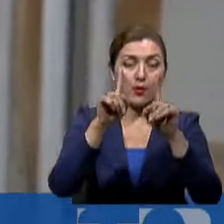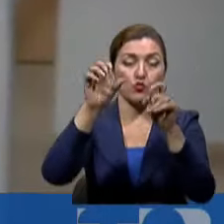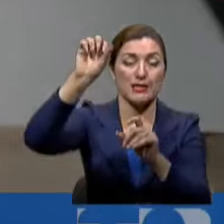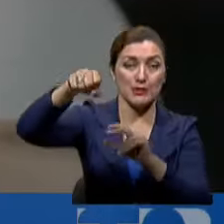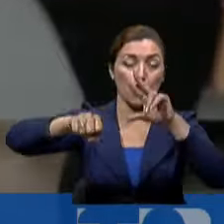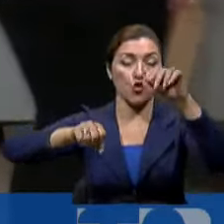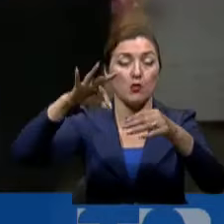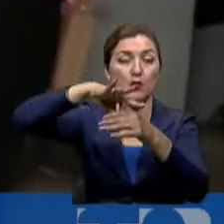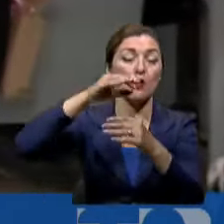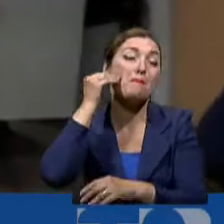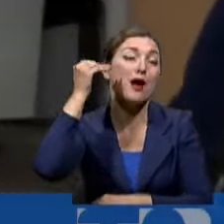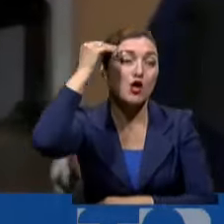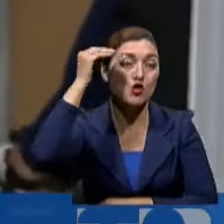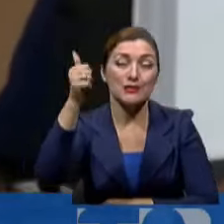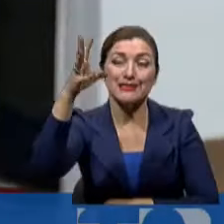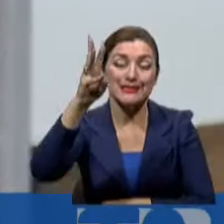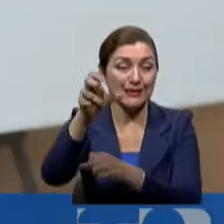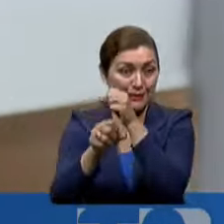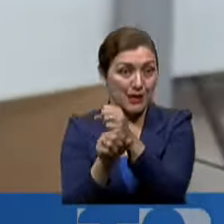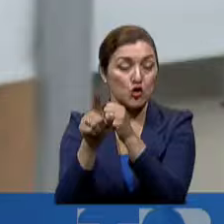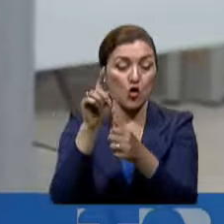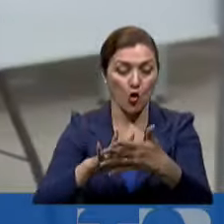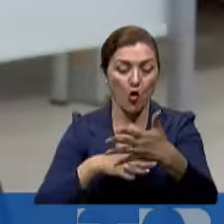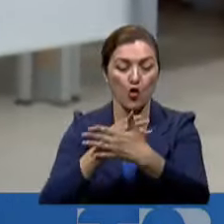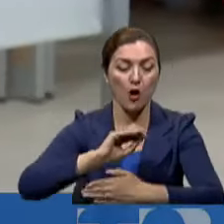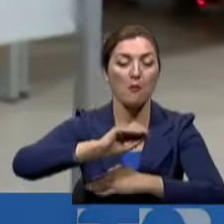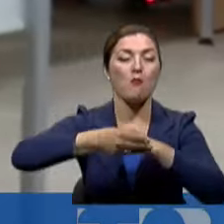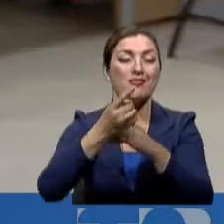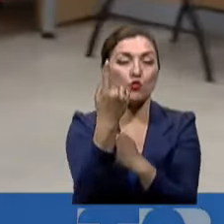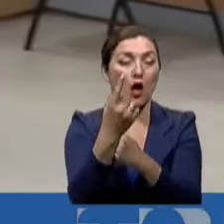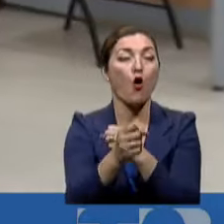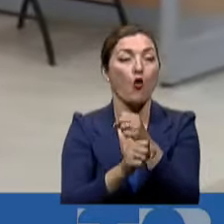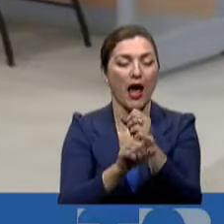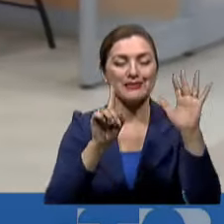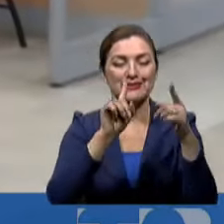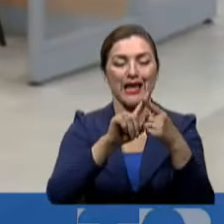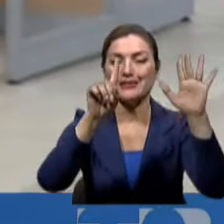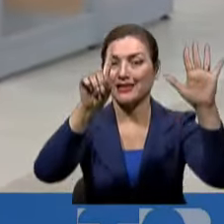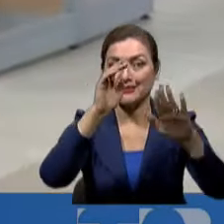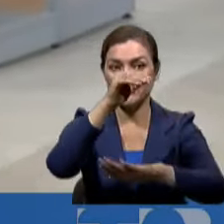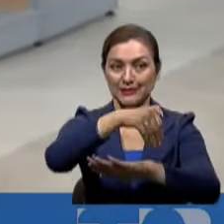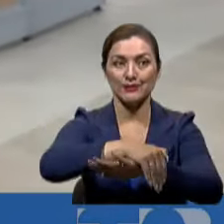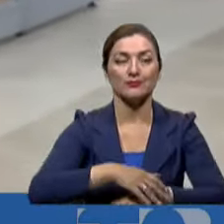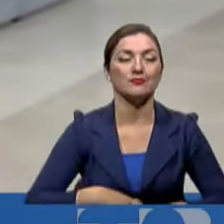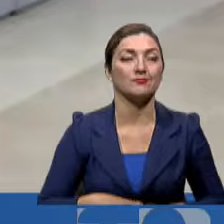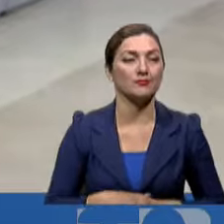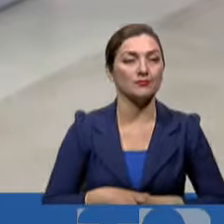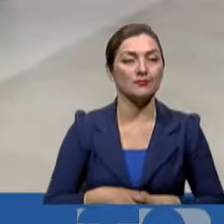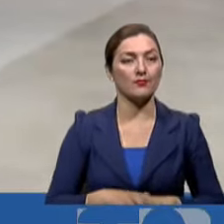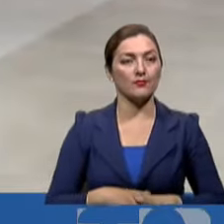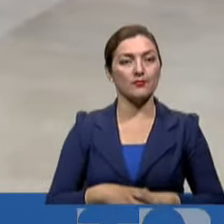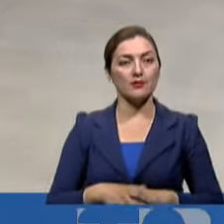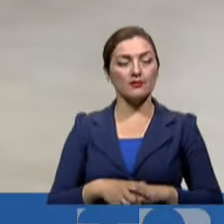personas mayores de 16 años. Únicamente para ellos está el horario extendido. Ahora, esta finalmente ya para